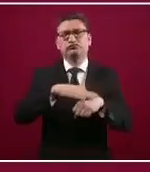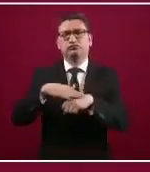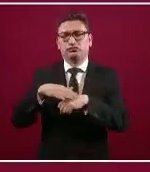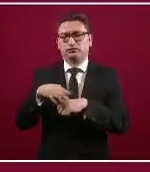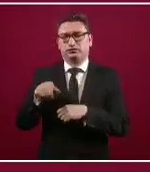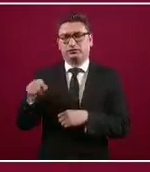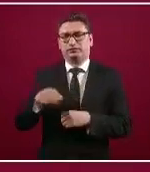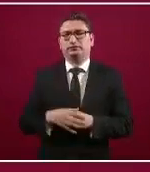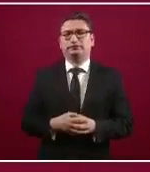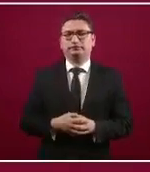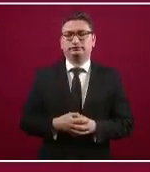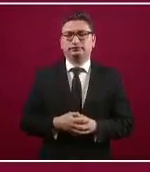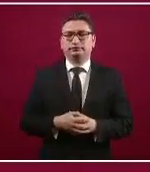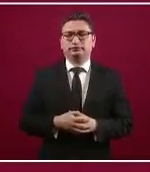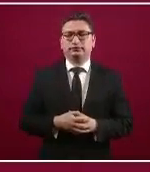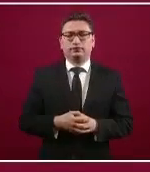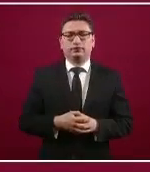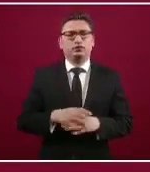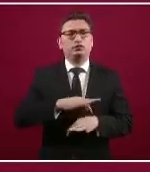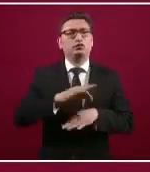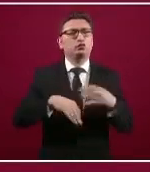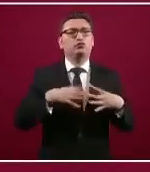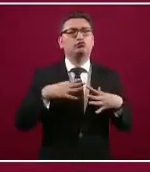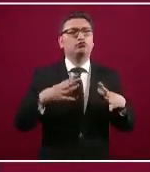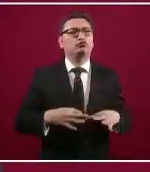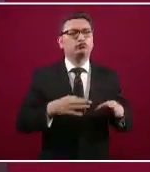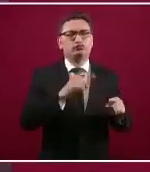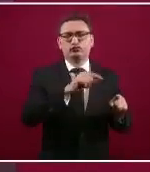convocando a todas las fundaciones.